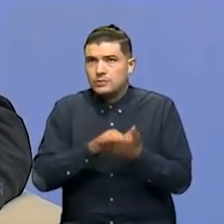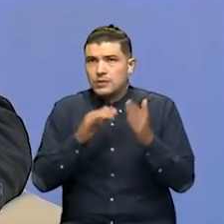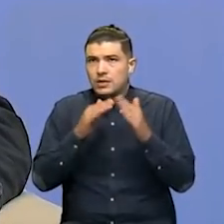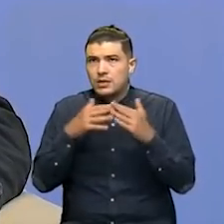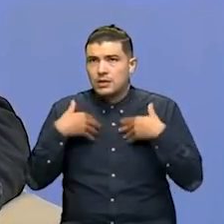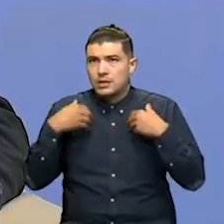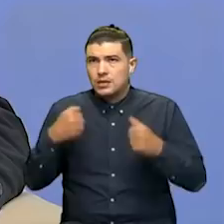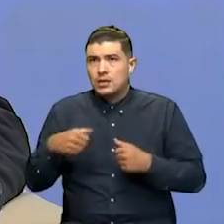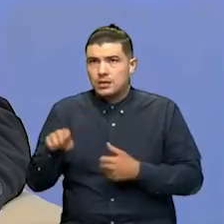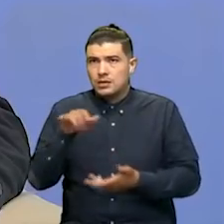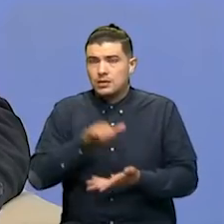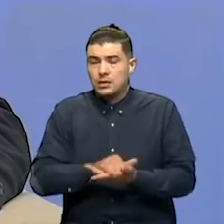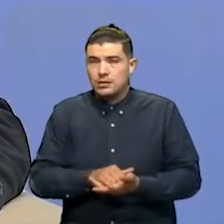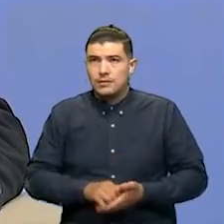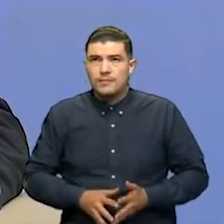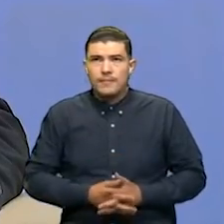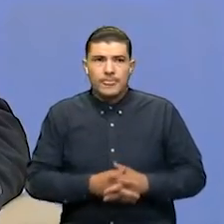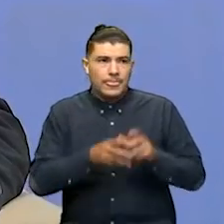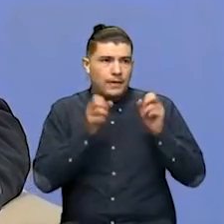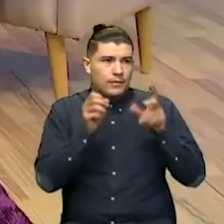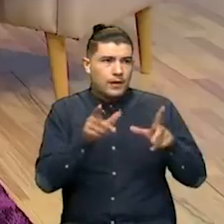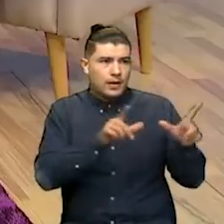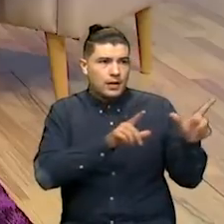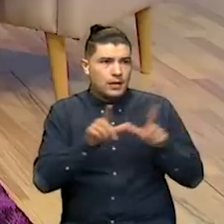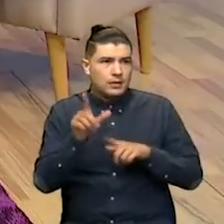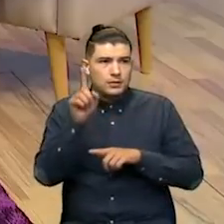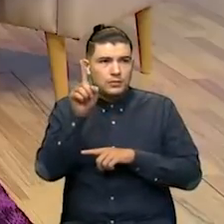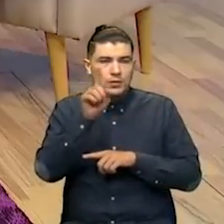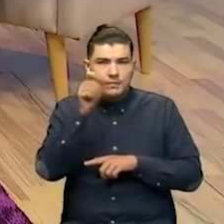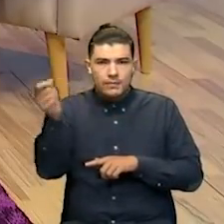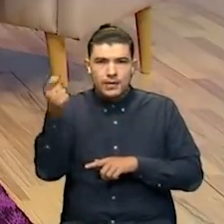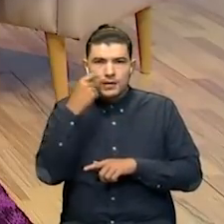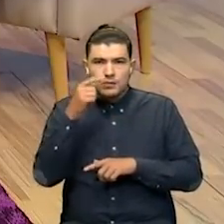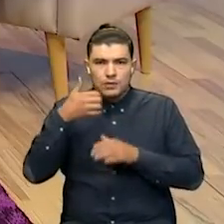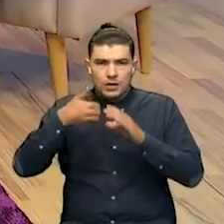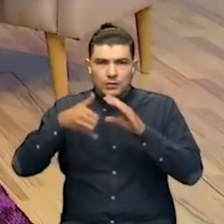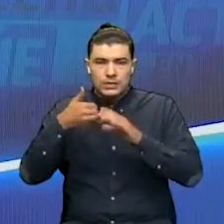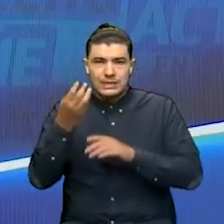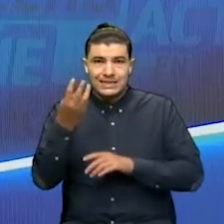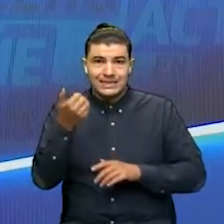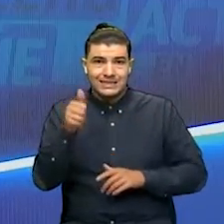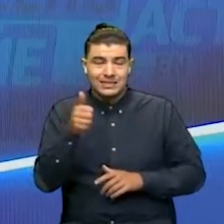lo decía la televidente. Bueno, tenemos una pregunta a través de WhatsApp,